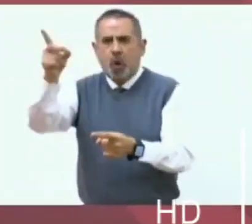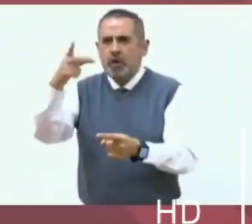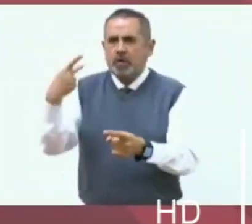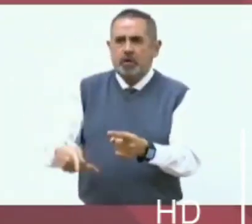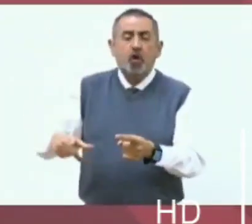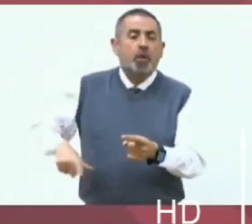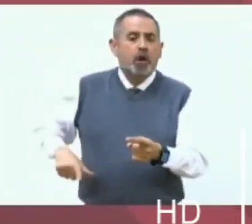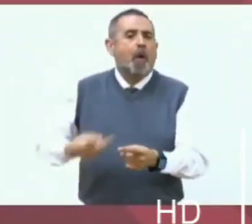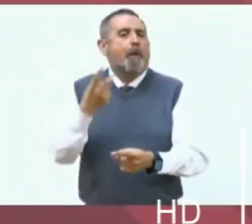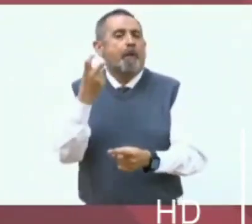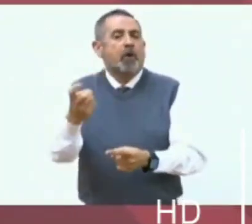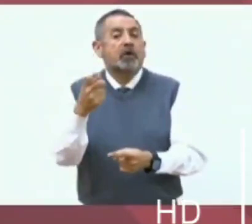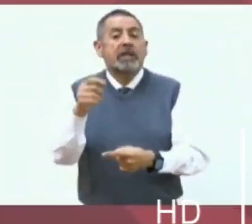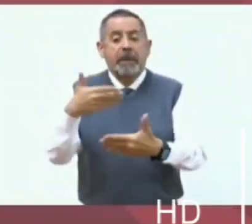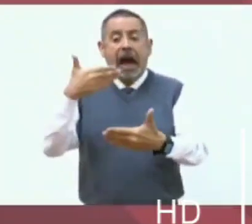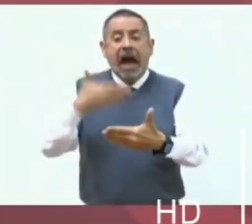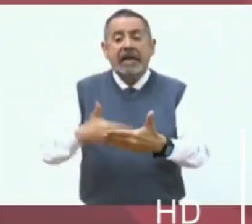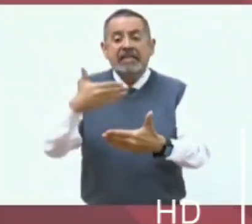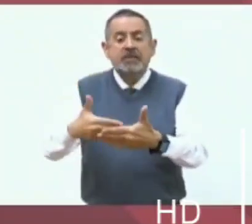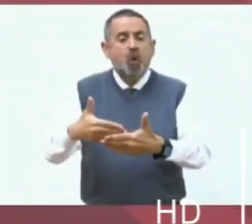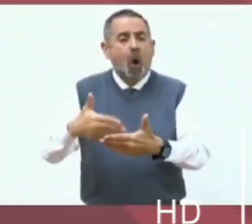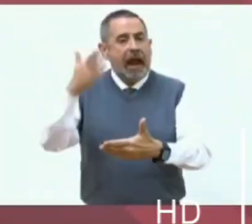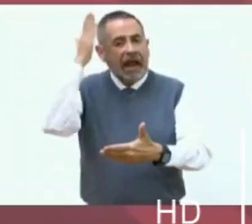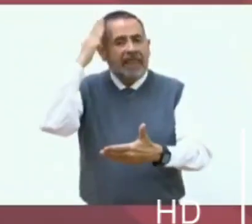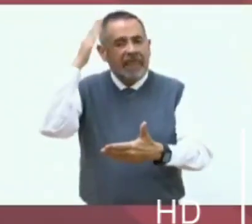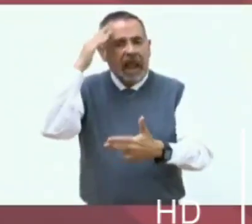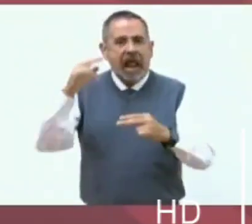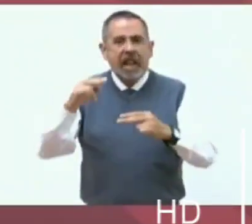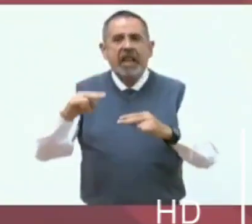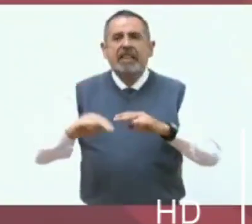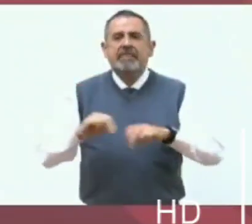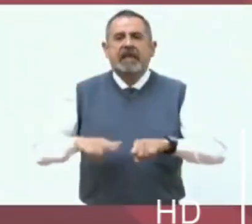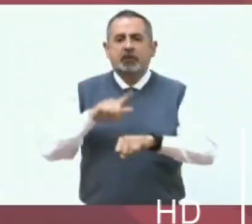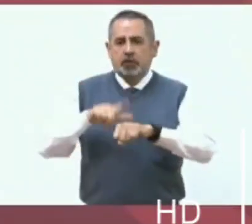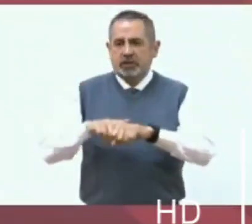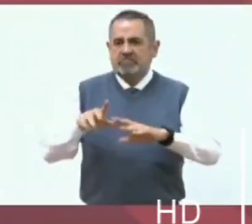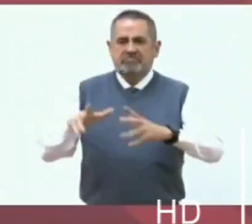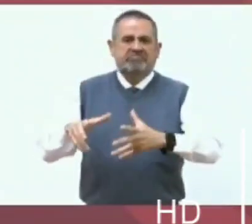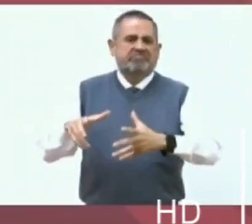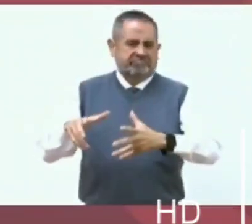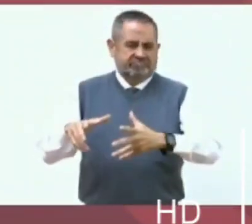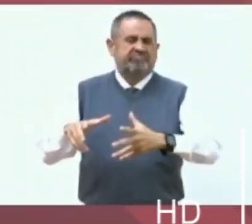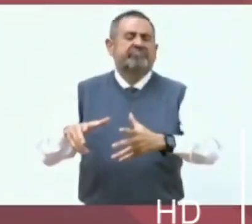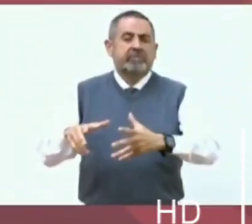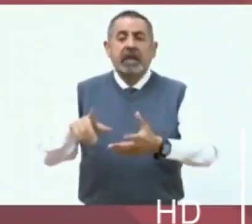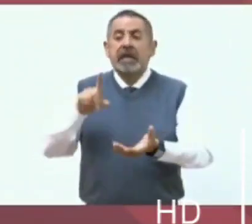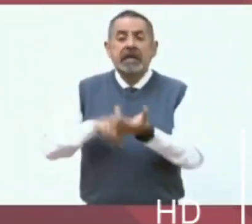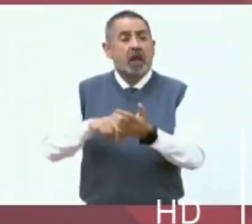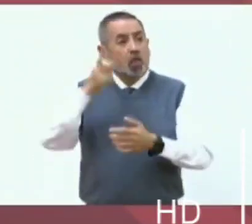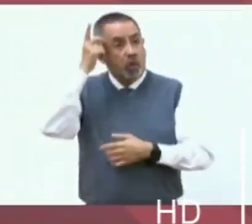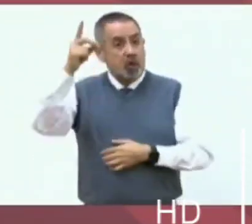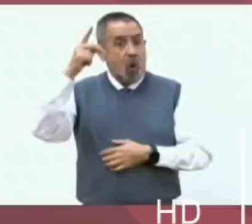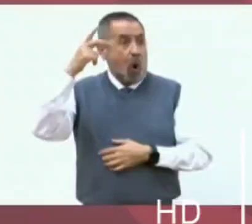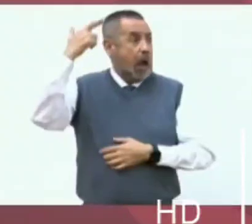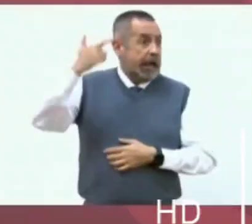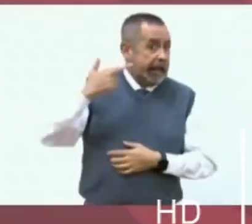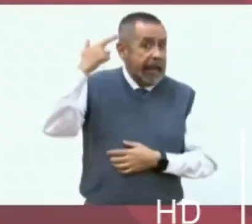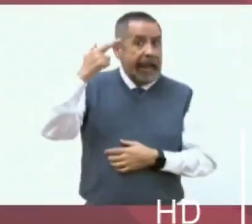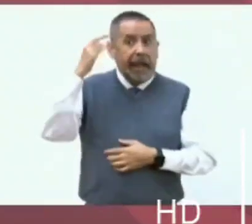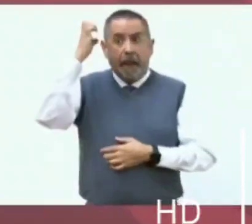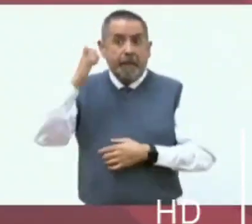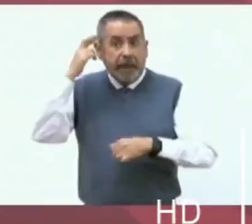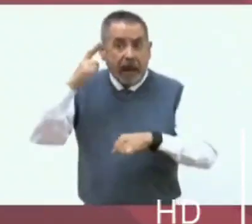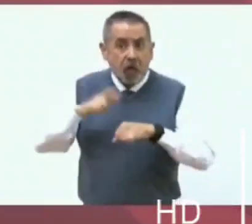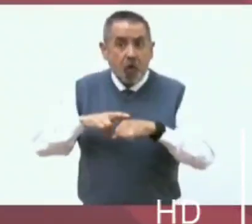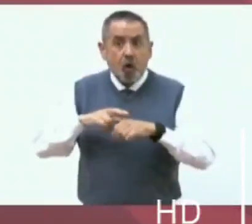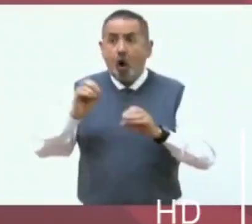eso se llama Archivo General. Los documentos no eran propiedad de un rey o un emperador, ni